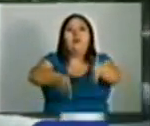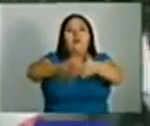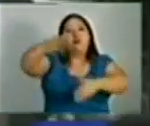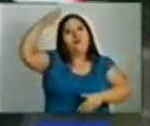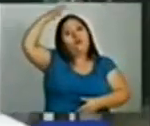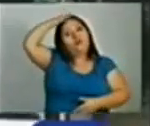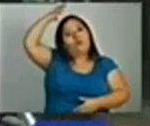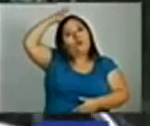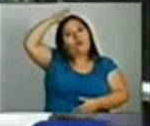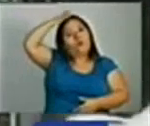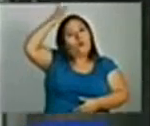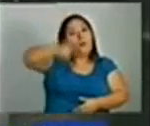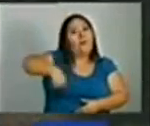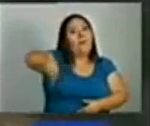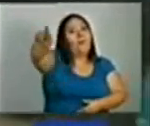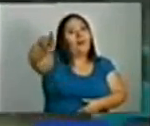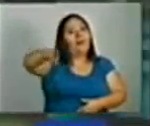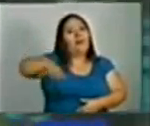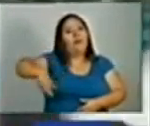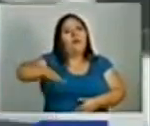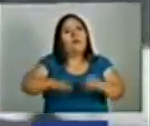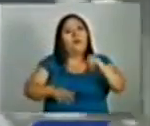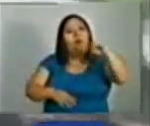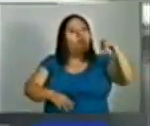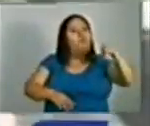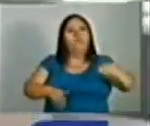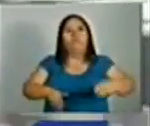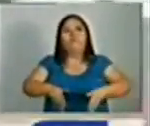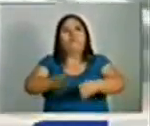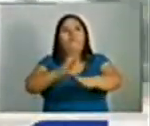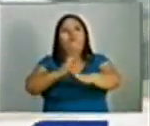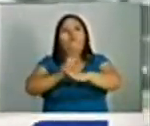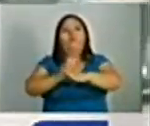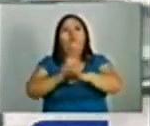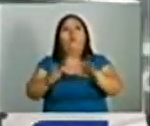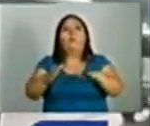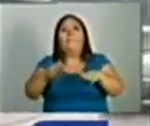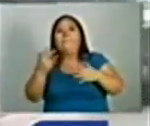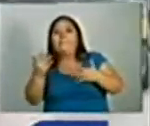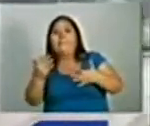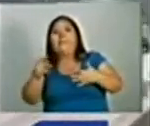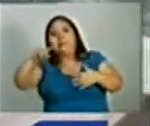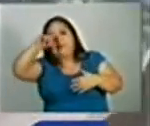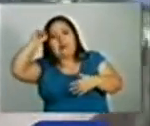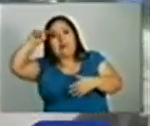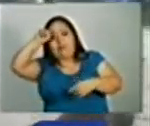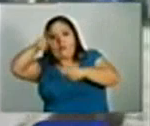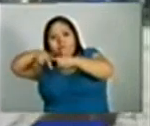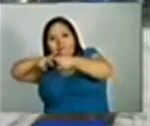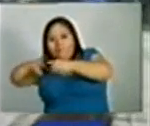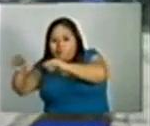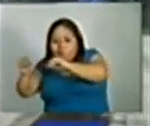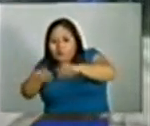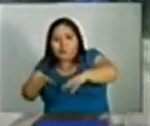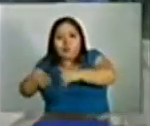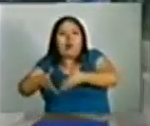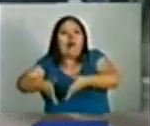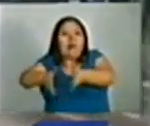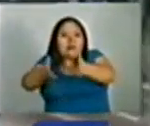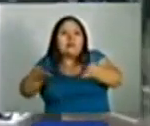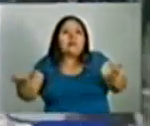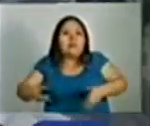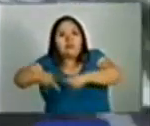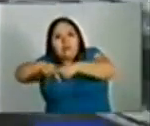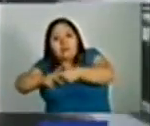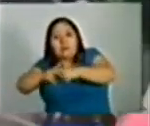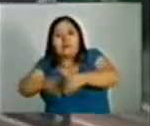Chorros hacia el occidente del país será restringido de forma intermitente debido a los trabajos de mitigación que realiza el Fovial en